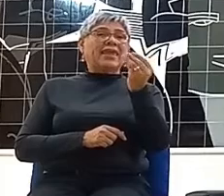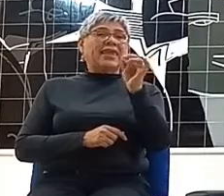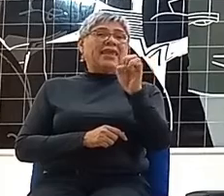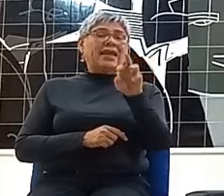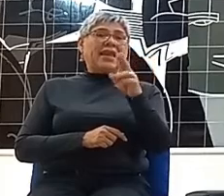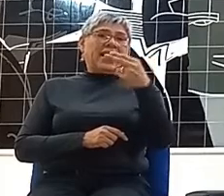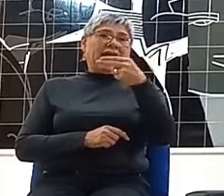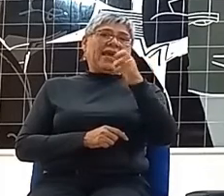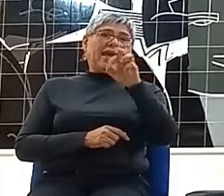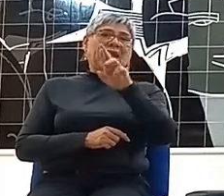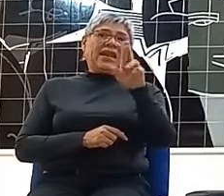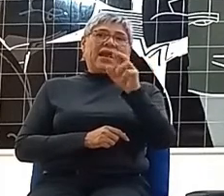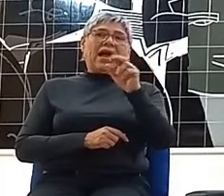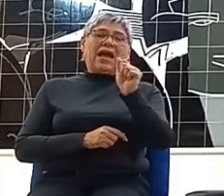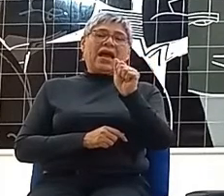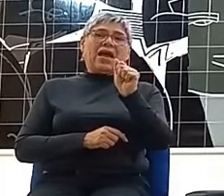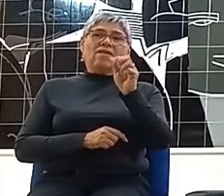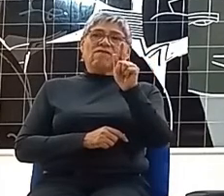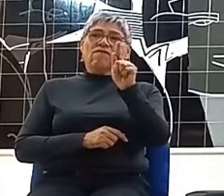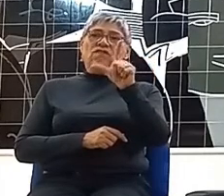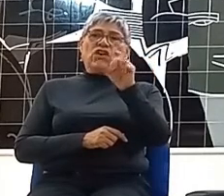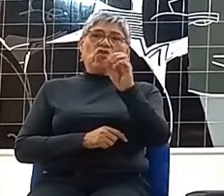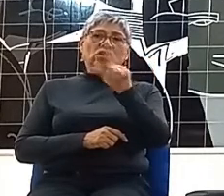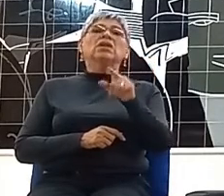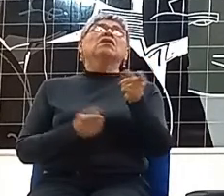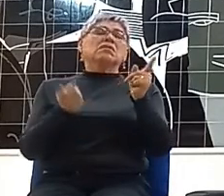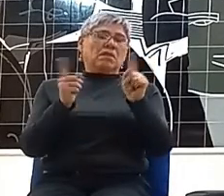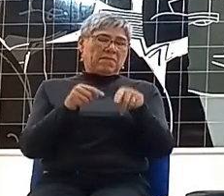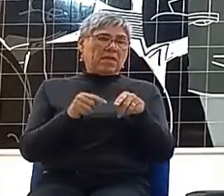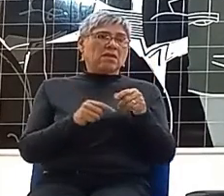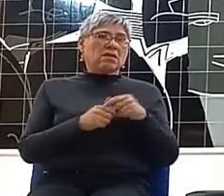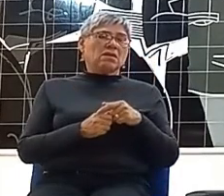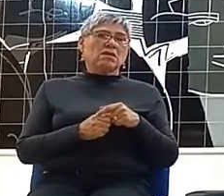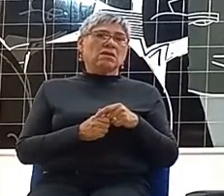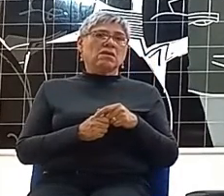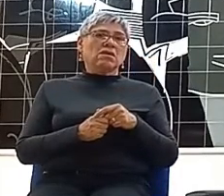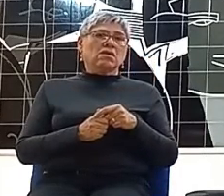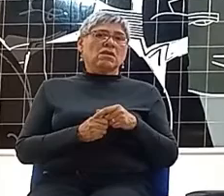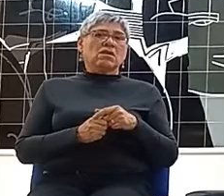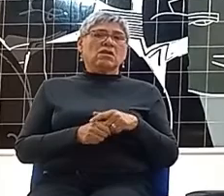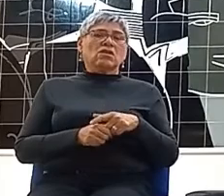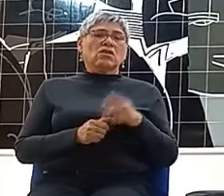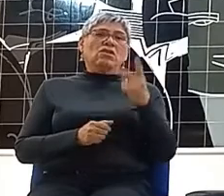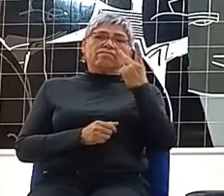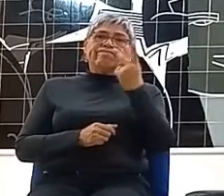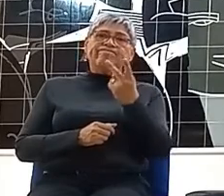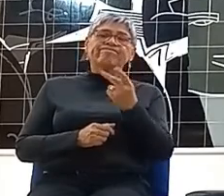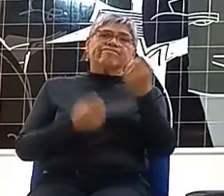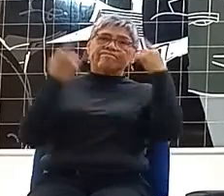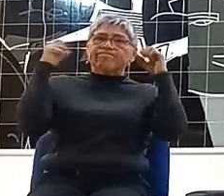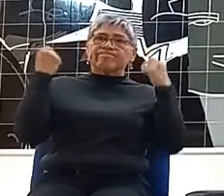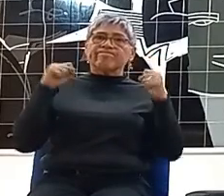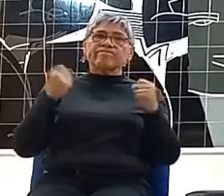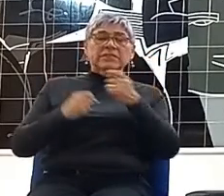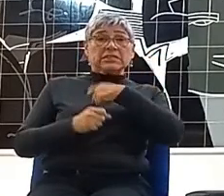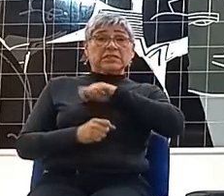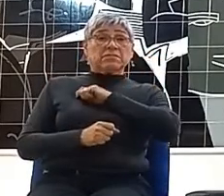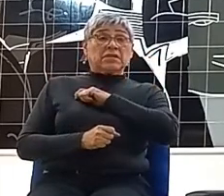Luego, como poder ver la preocupación que se tenía en España en ese momento, cuando